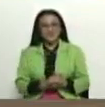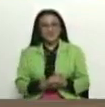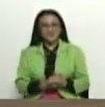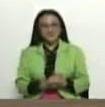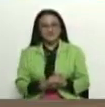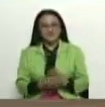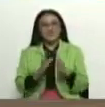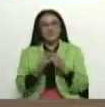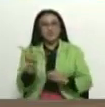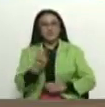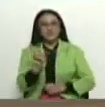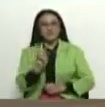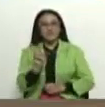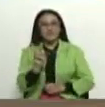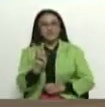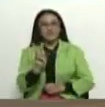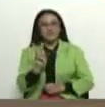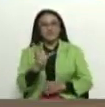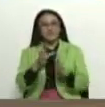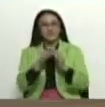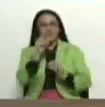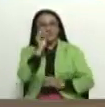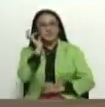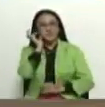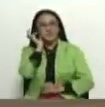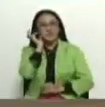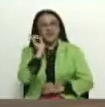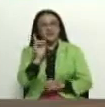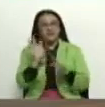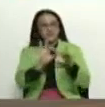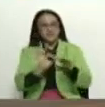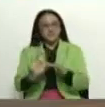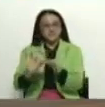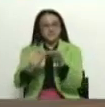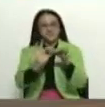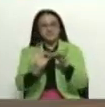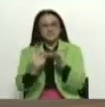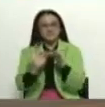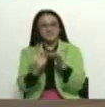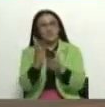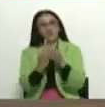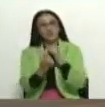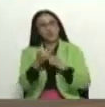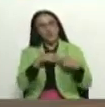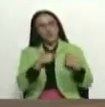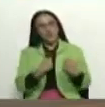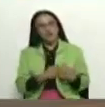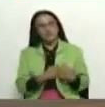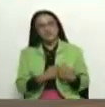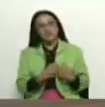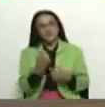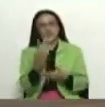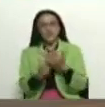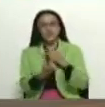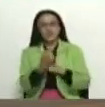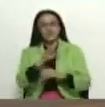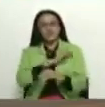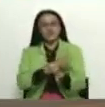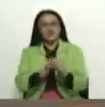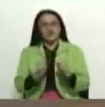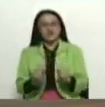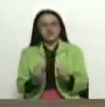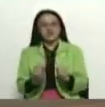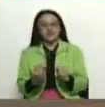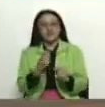Todos los venezolanos, todas las venezolanas tenemos que unirnos en un solo corazón, en una sola fuerza,